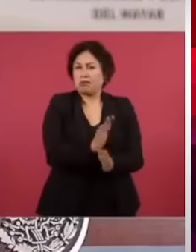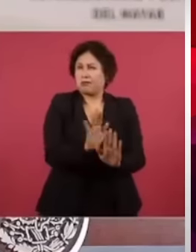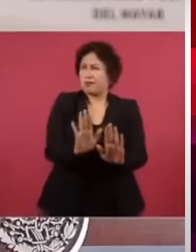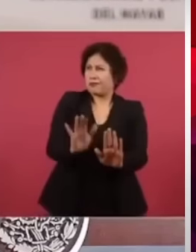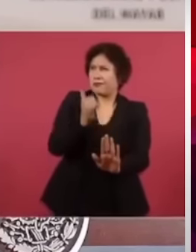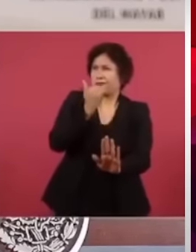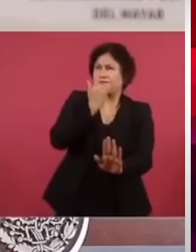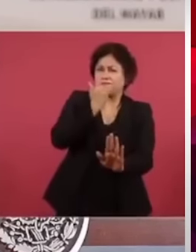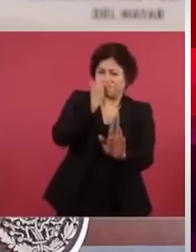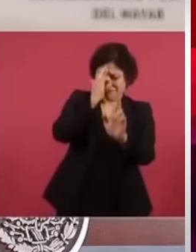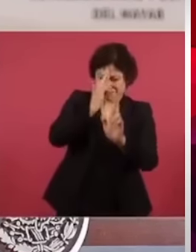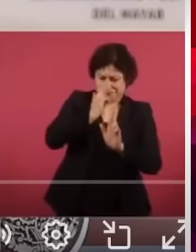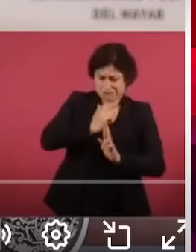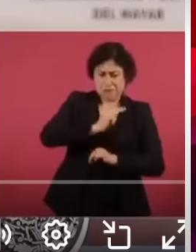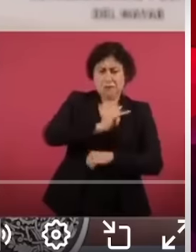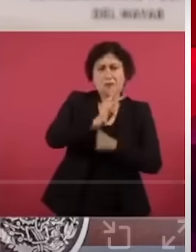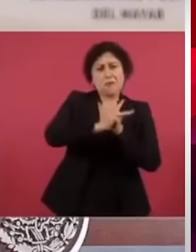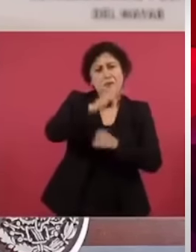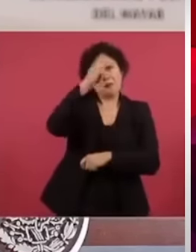A mí me